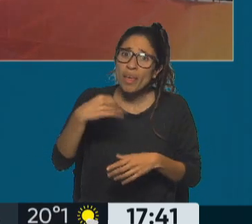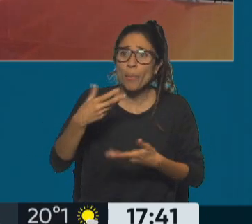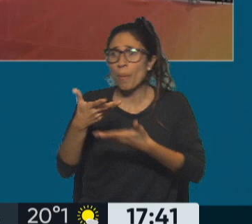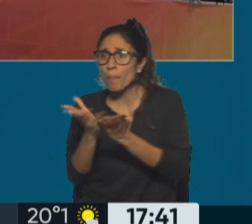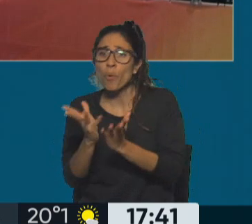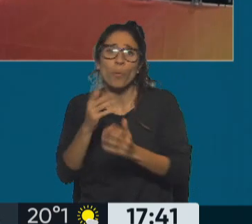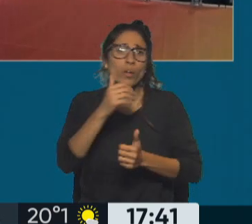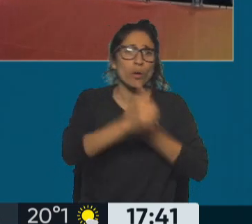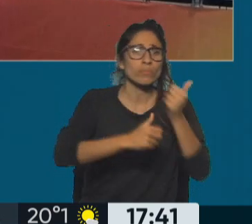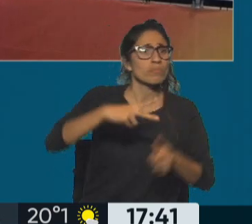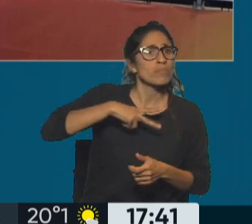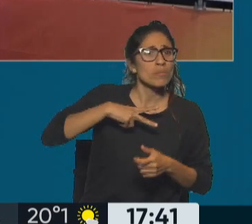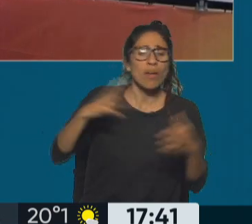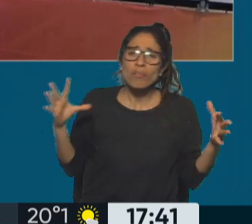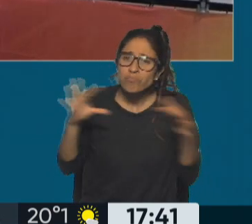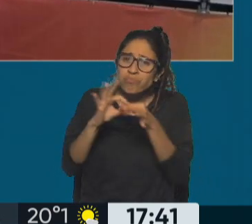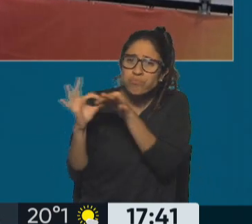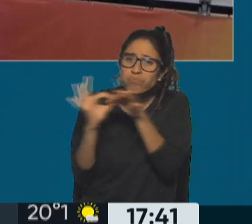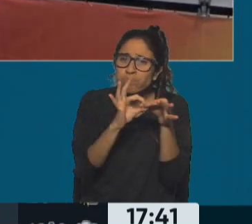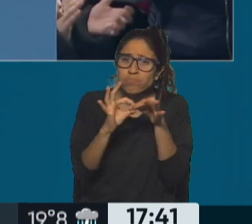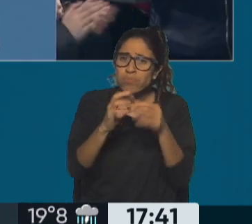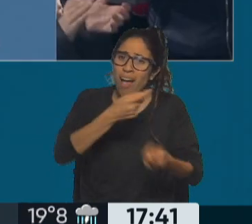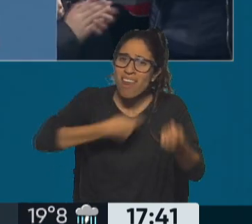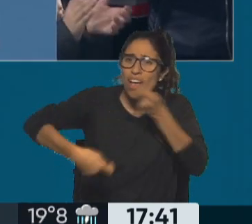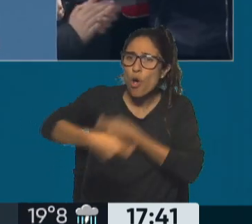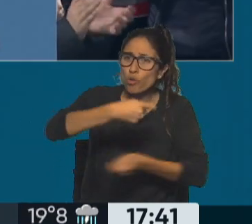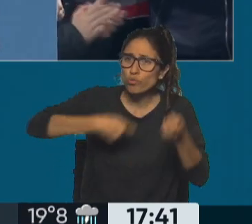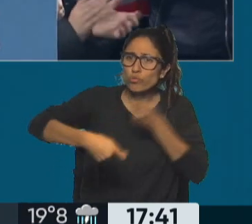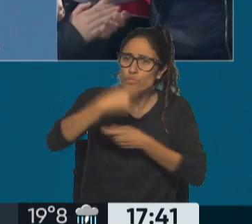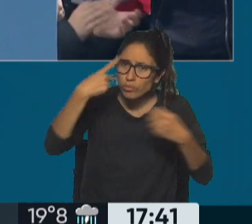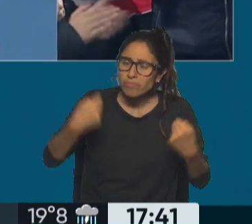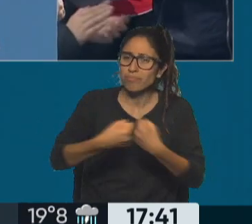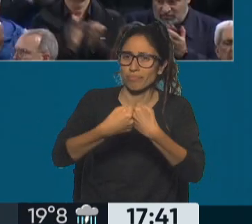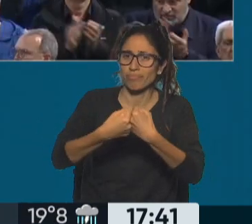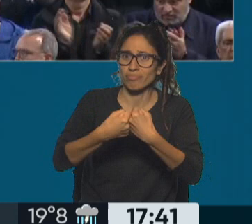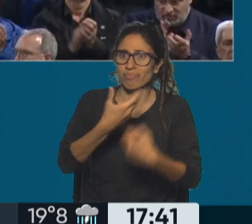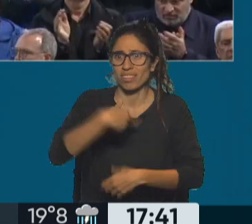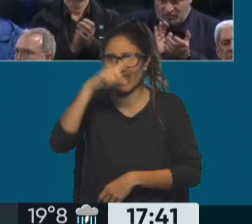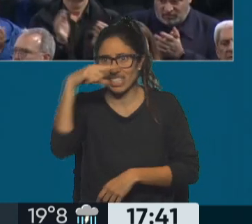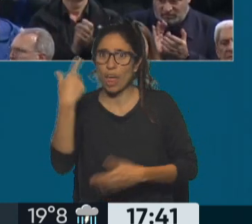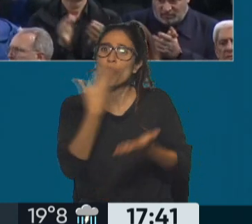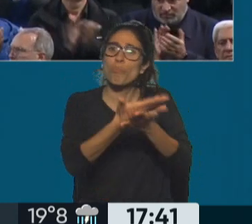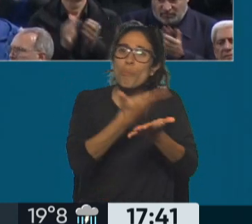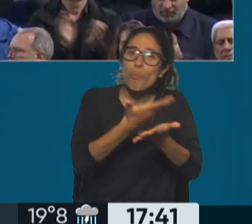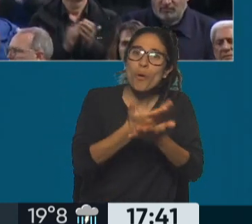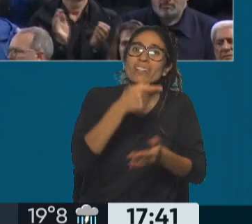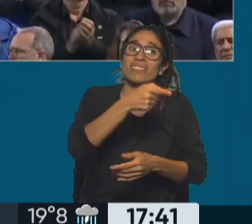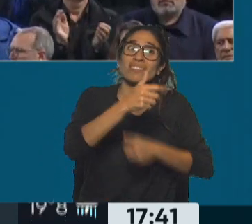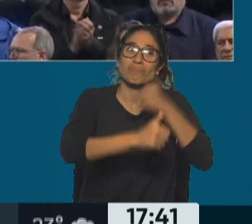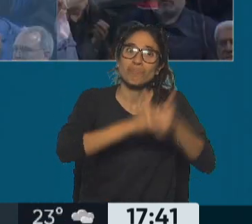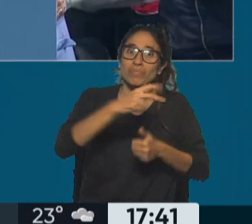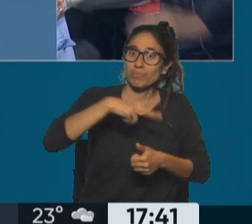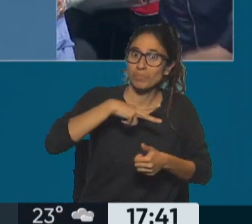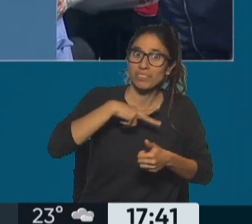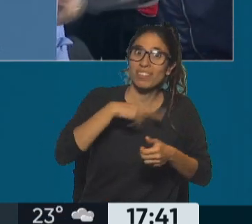cuenta que está bien visto. El tema ¿cuál es? Claro, con las limitaciones que el Estado le puede proponer, ni más ni menos que para que todo lo